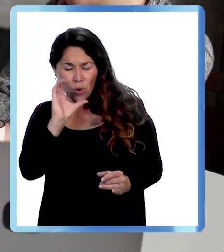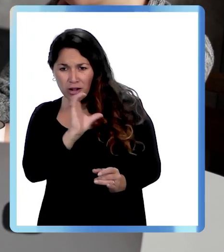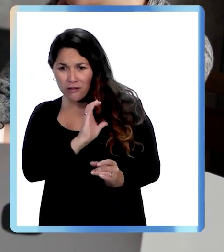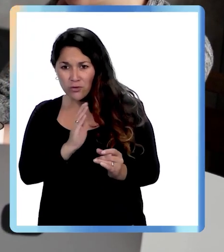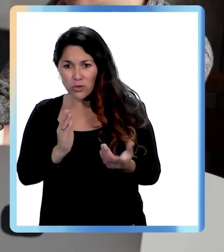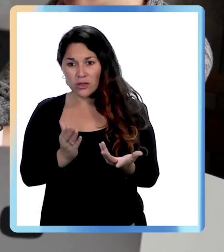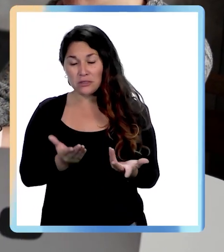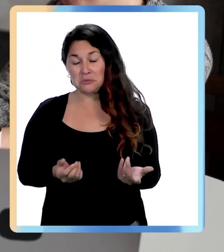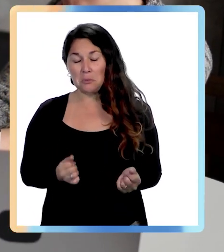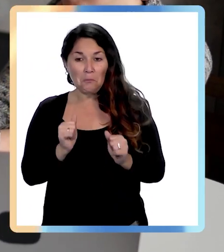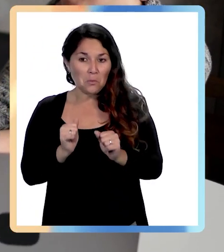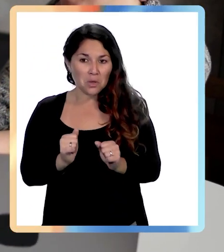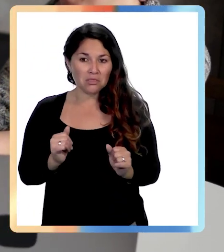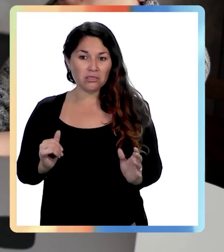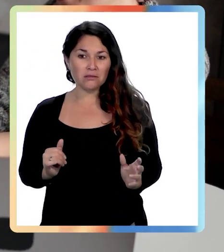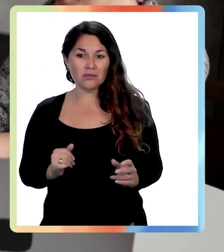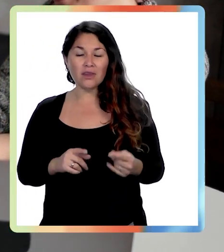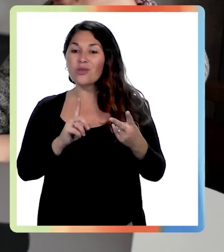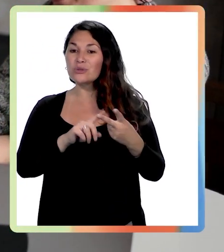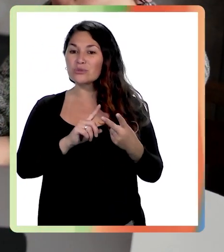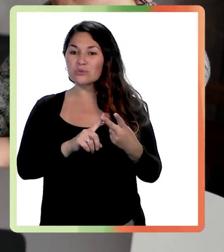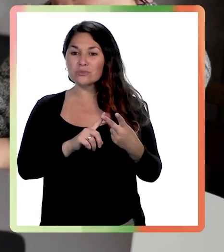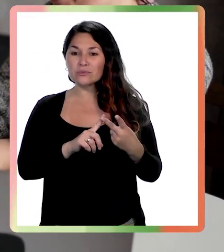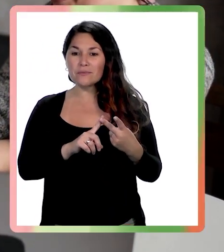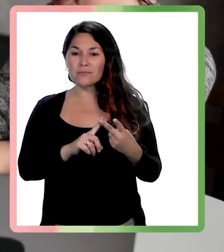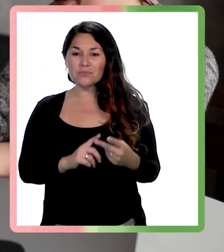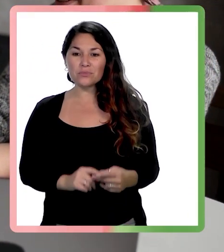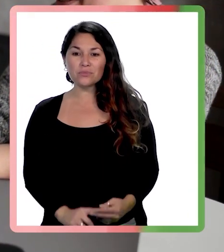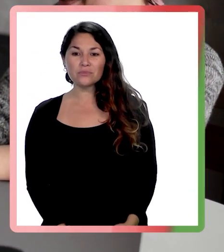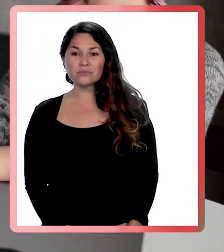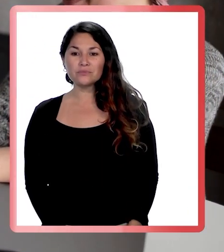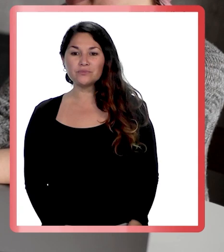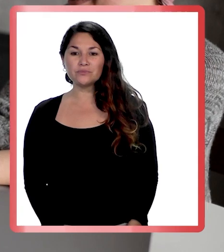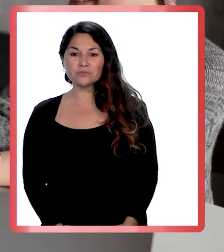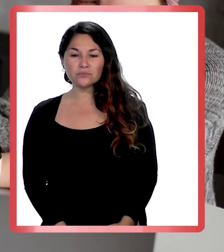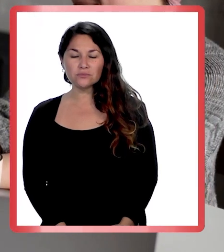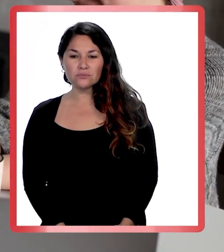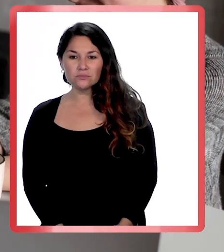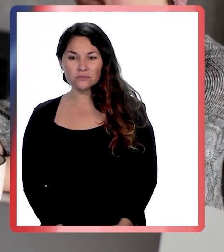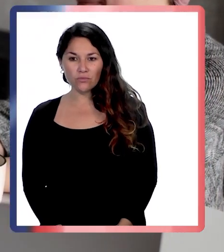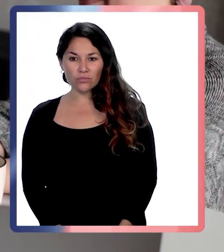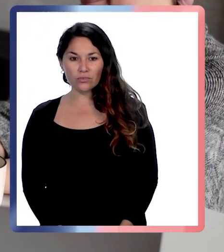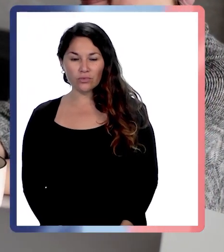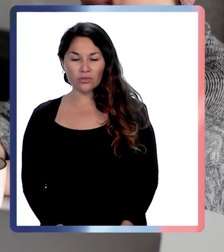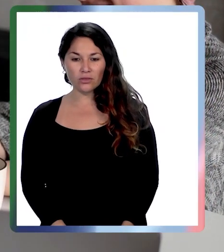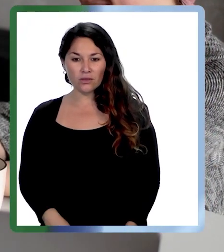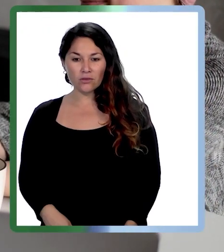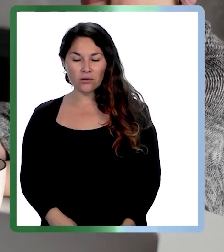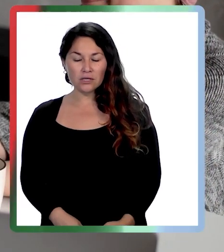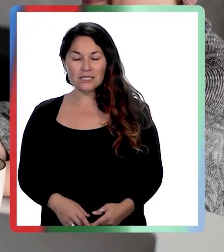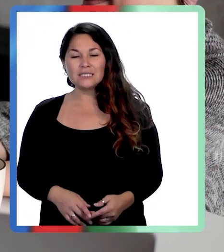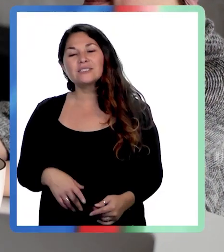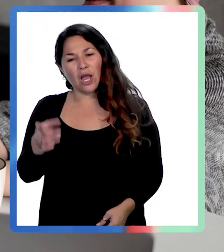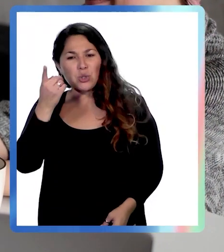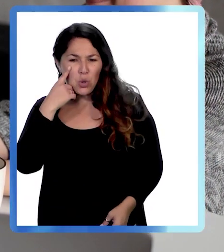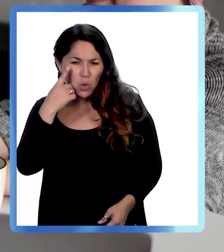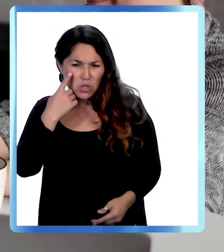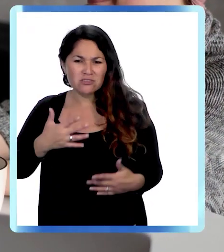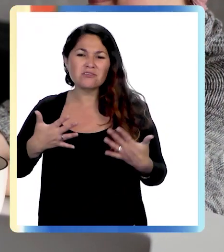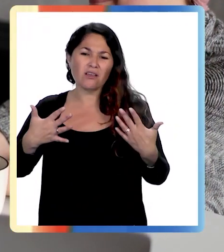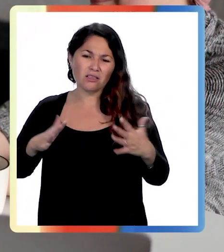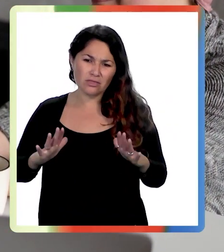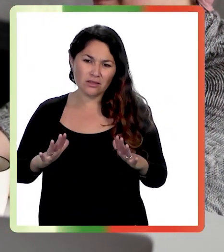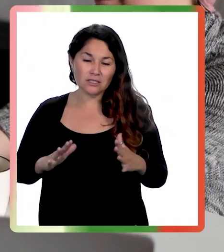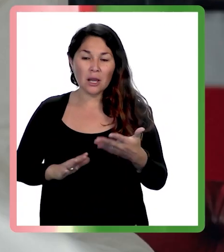y probablemente ese puede ser un factor. Y el otro factor, evidentemente, que es los conocidos factores de riesgo,